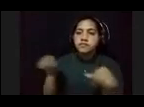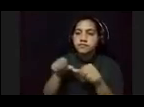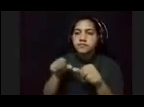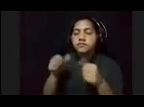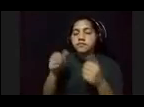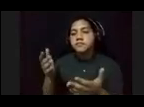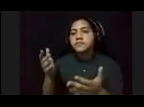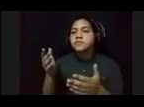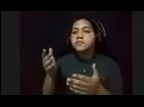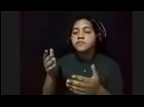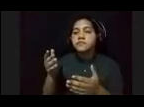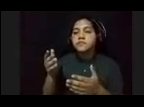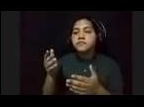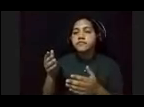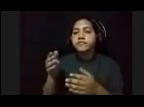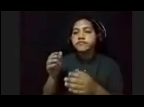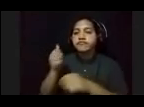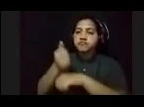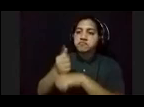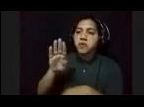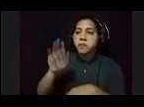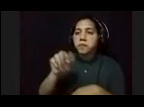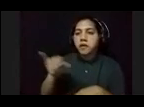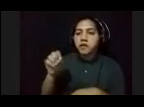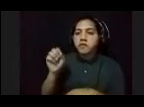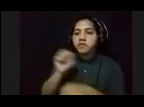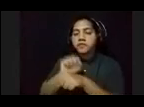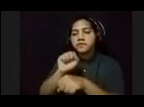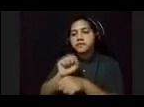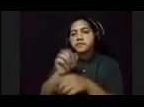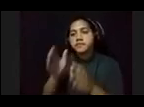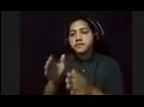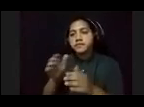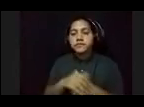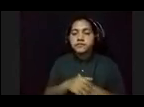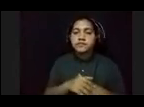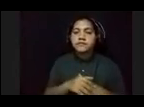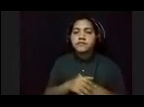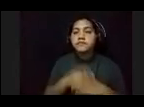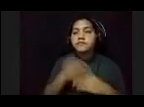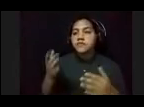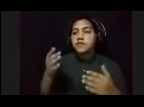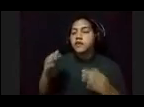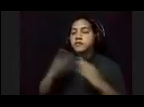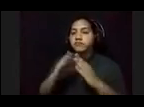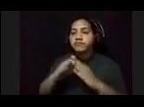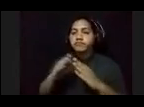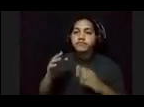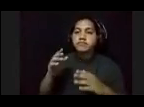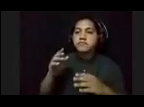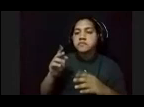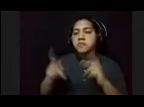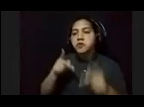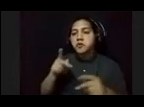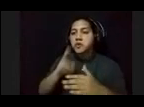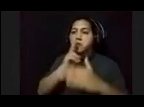a un pequeño barrio de trabajadores. Los residentes de La Perla tenían características de ser gente humilde,